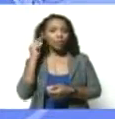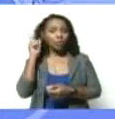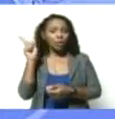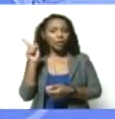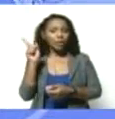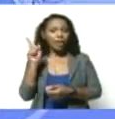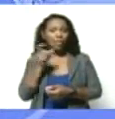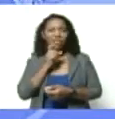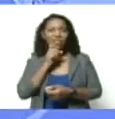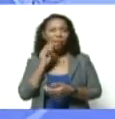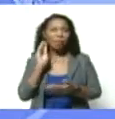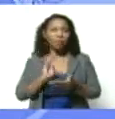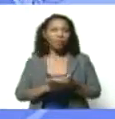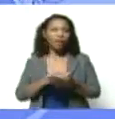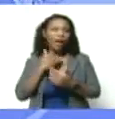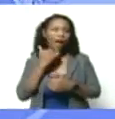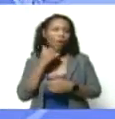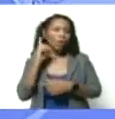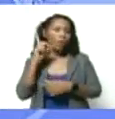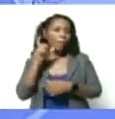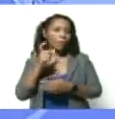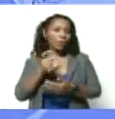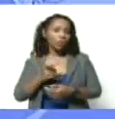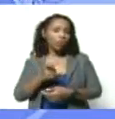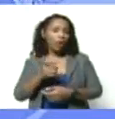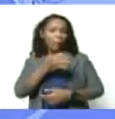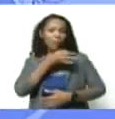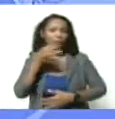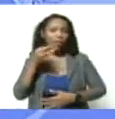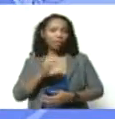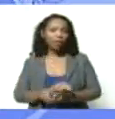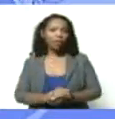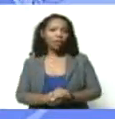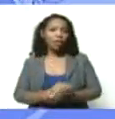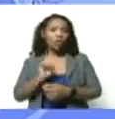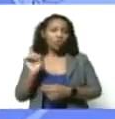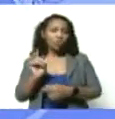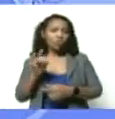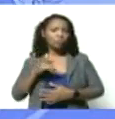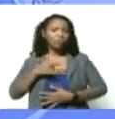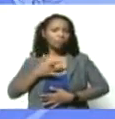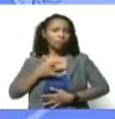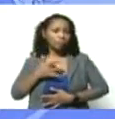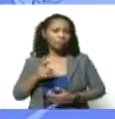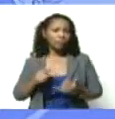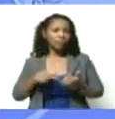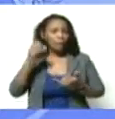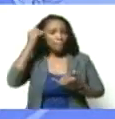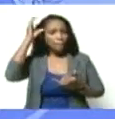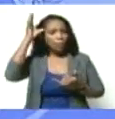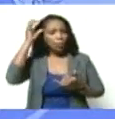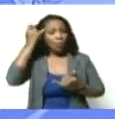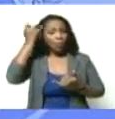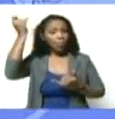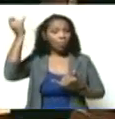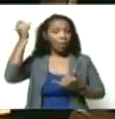ubicarlo en algo. Es una persona extraordinaria. Su sensibilidad, su capacidad de